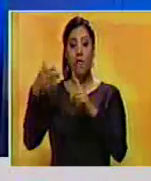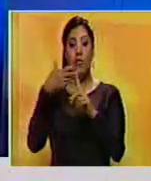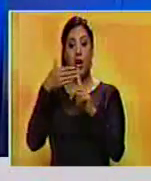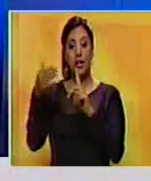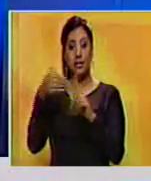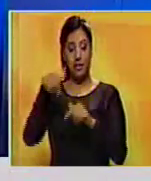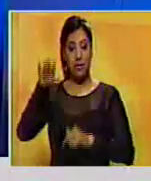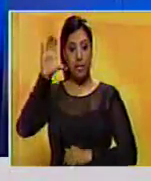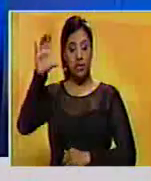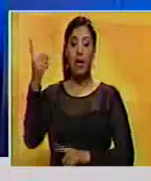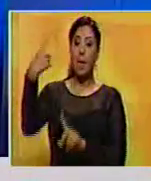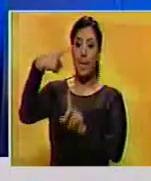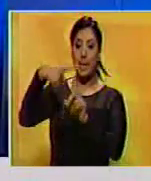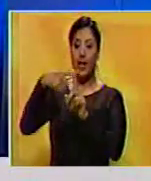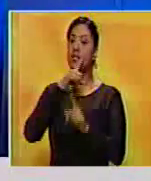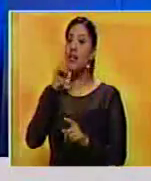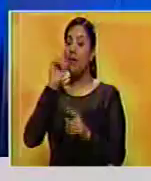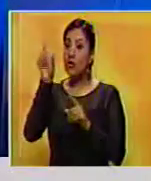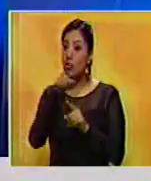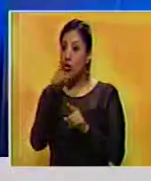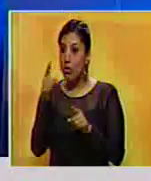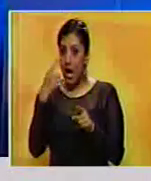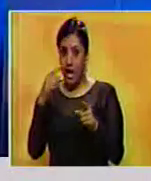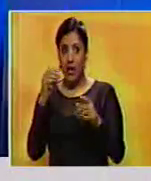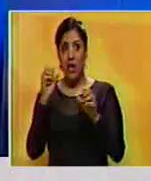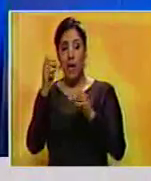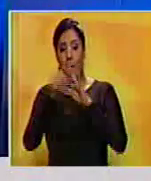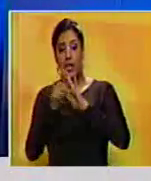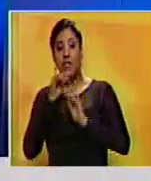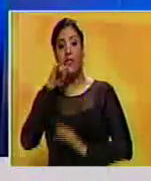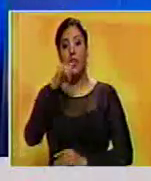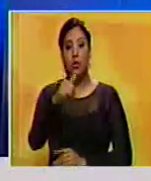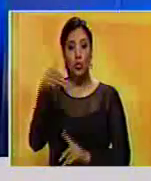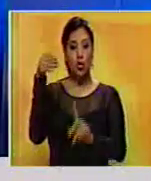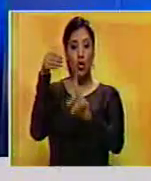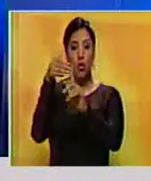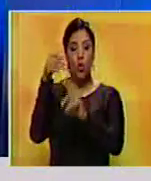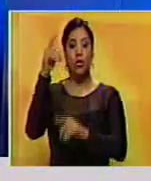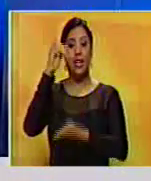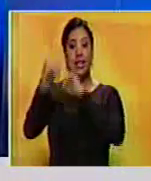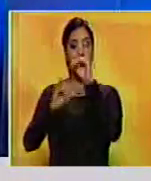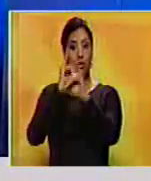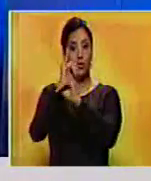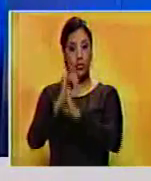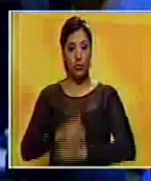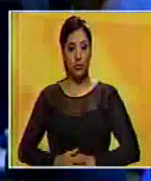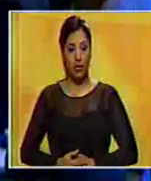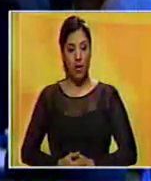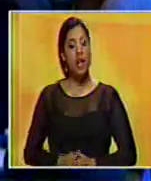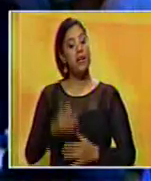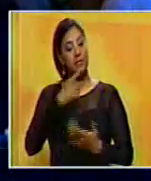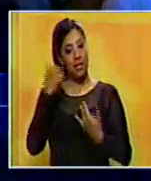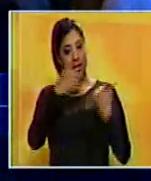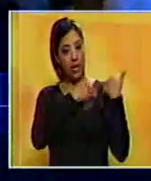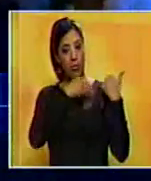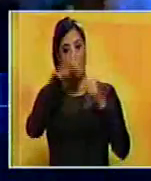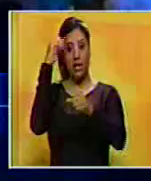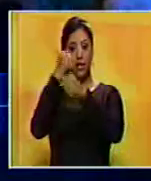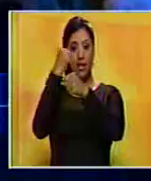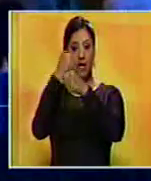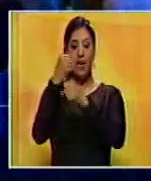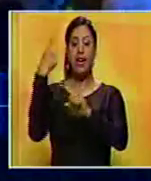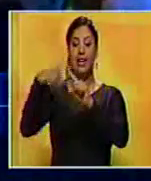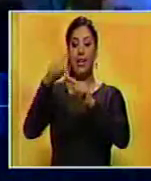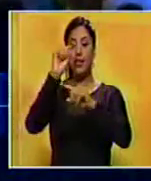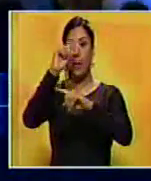de lesa humanidad además determinará si existen bases para denunciar al país ante la corte penal internacional a cargo de las sesiones estará